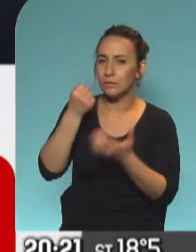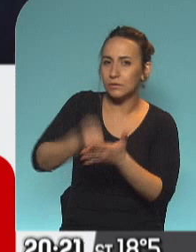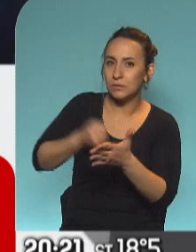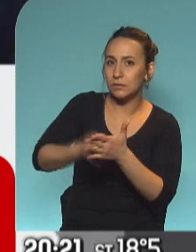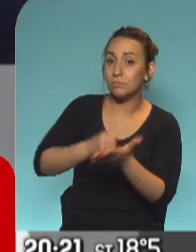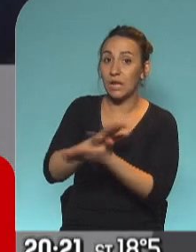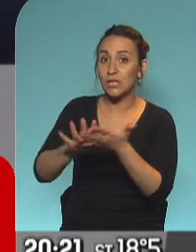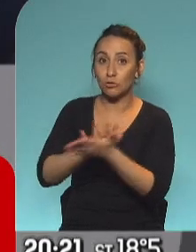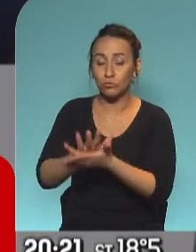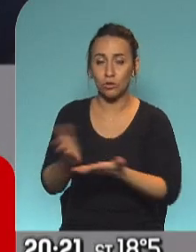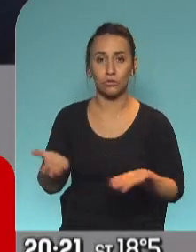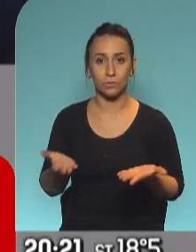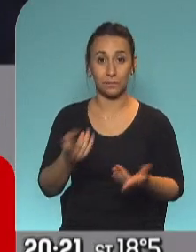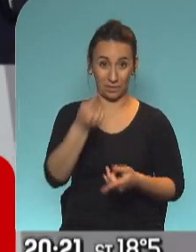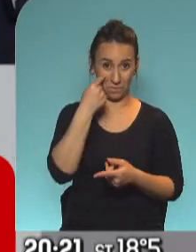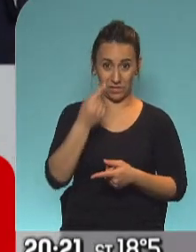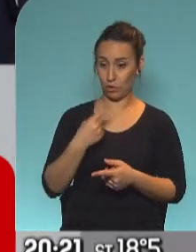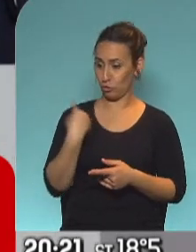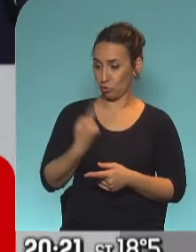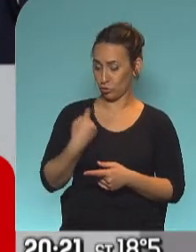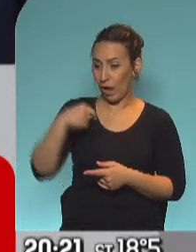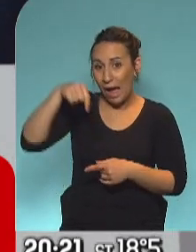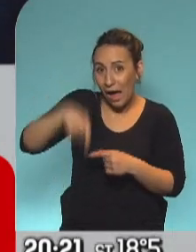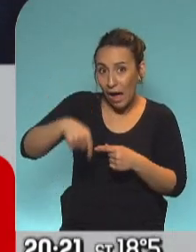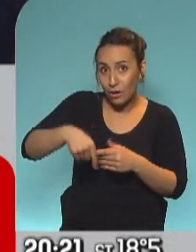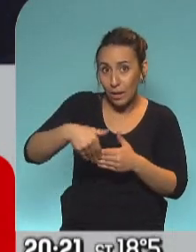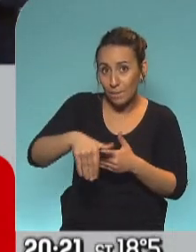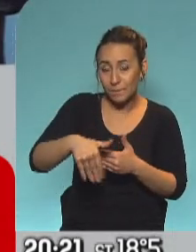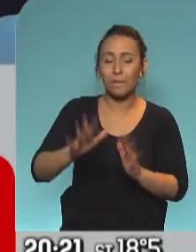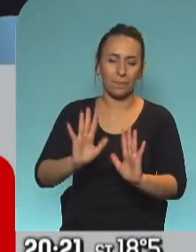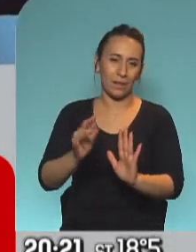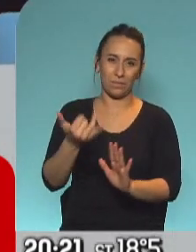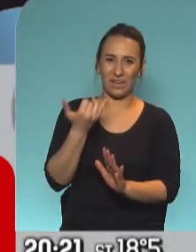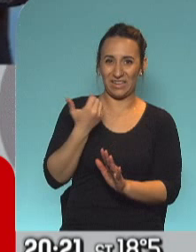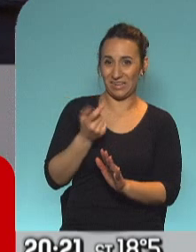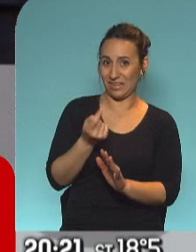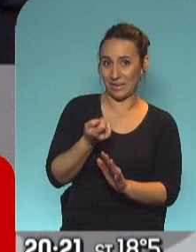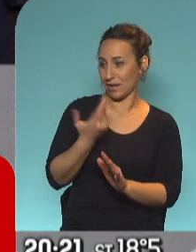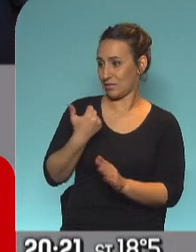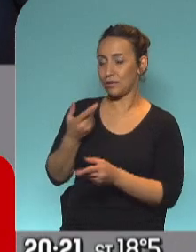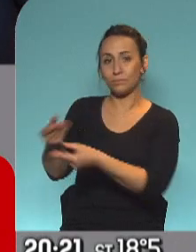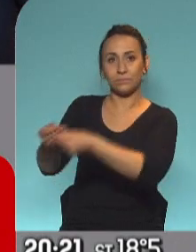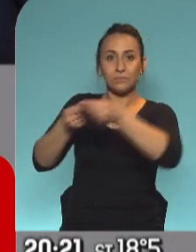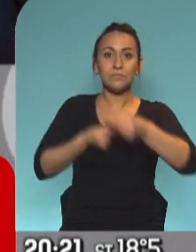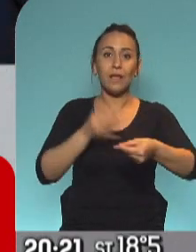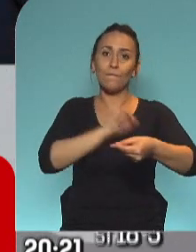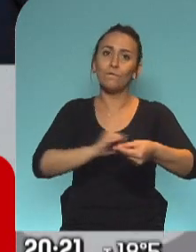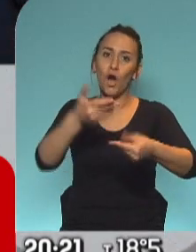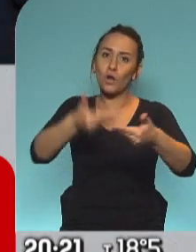ustedes que nosotros recién ahora estamos terminando, bueno, de hecho me han entregado el informe, la